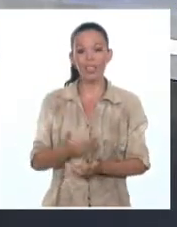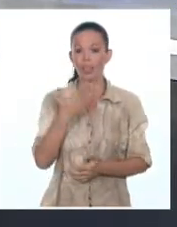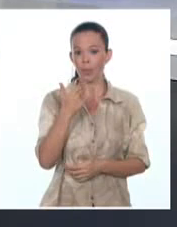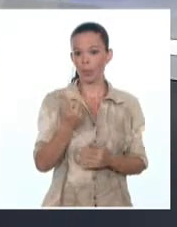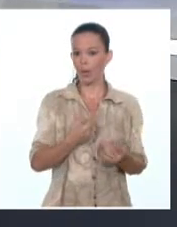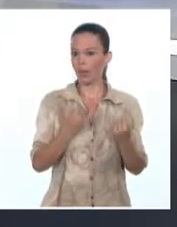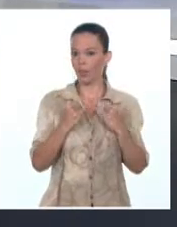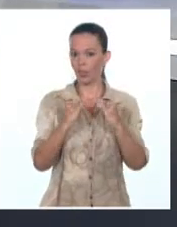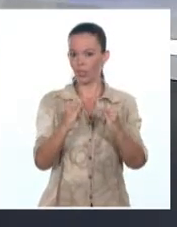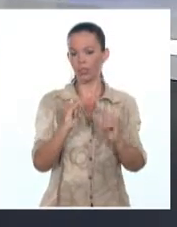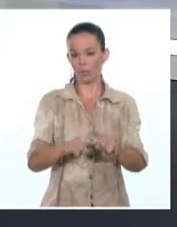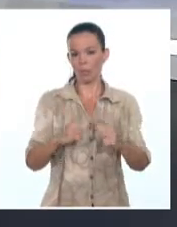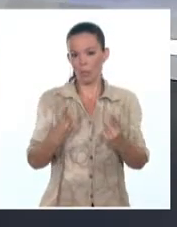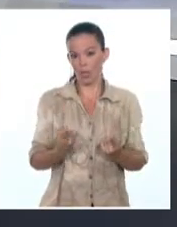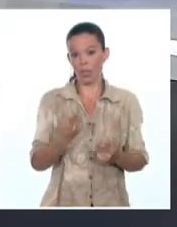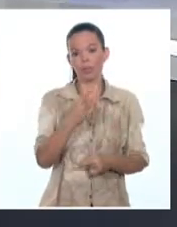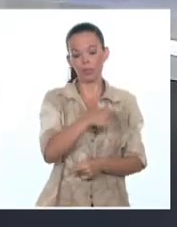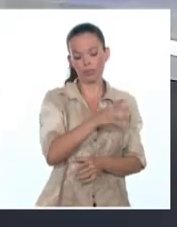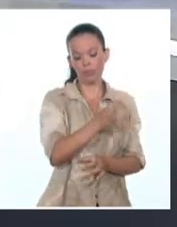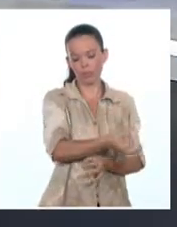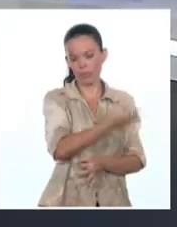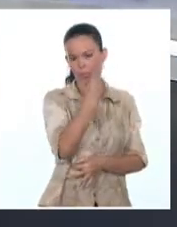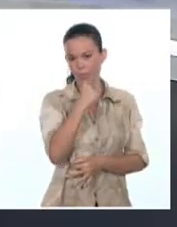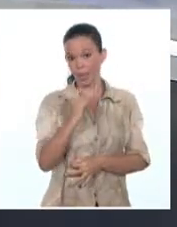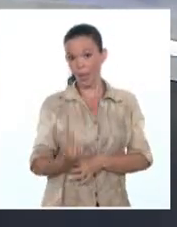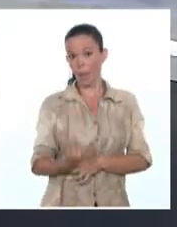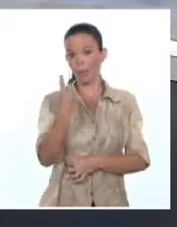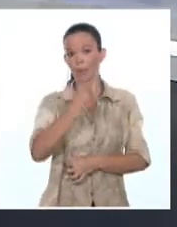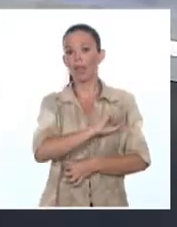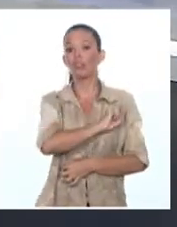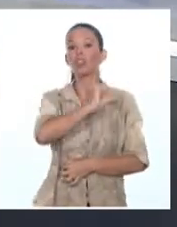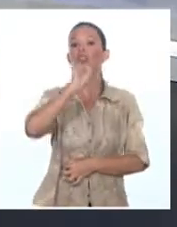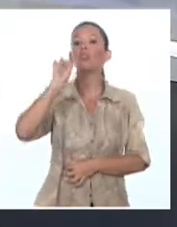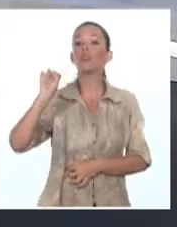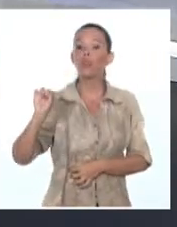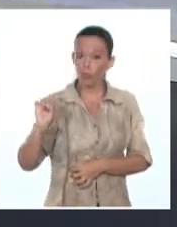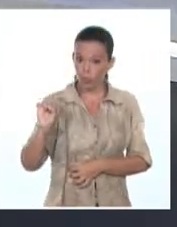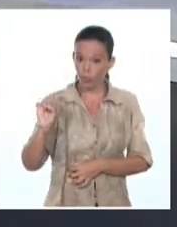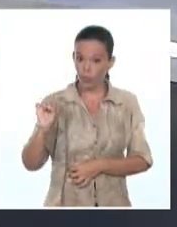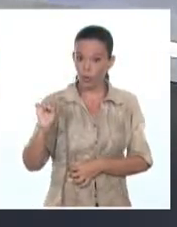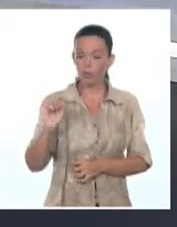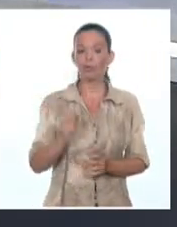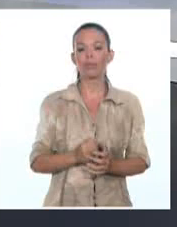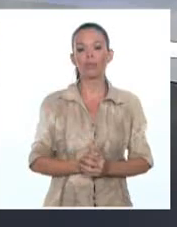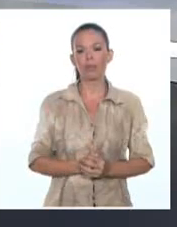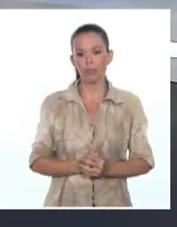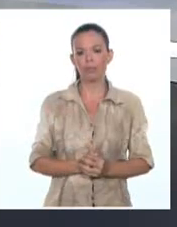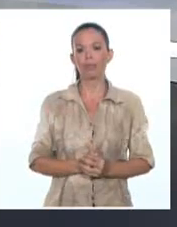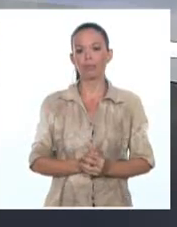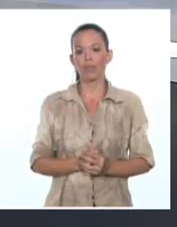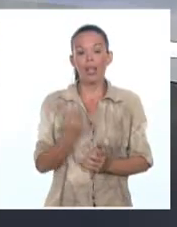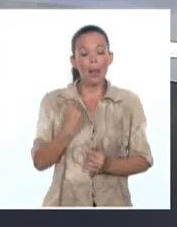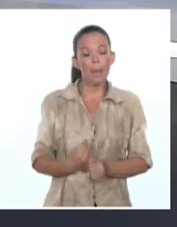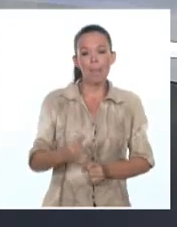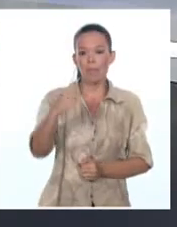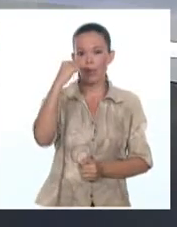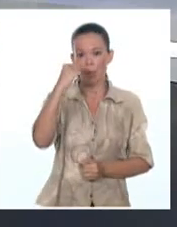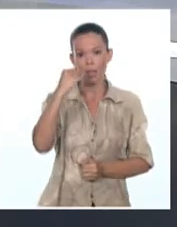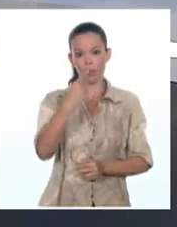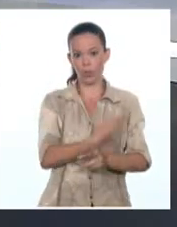primero porque como bien Tú decías marca el primer triunfo histórico y no solo eso ratifica